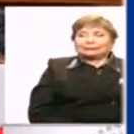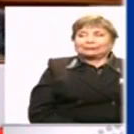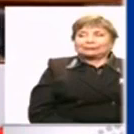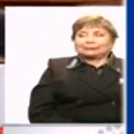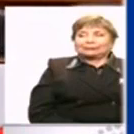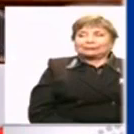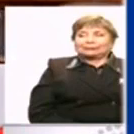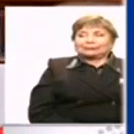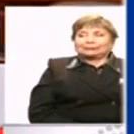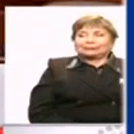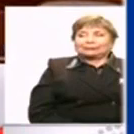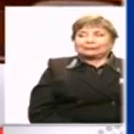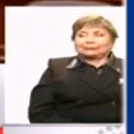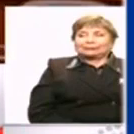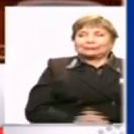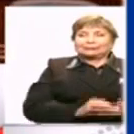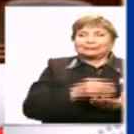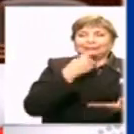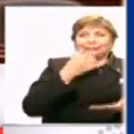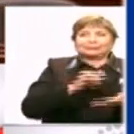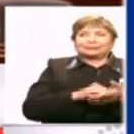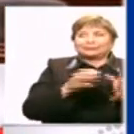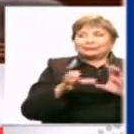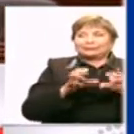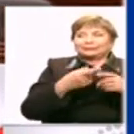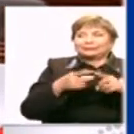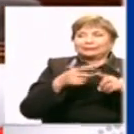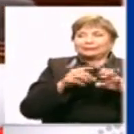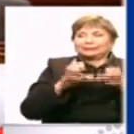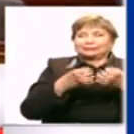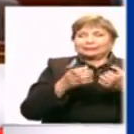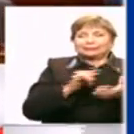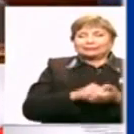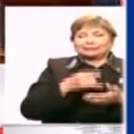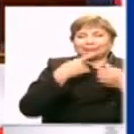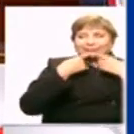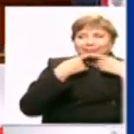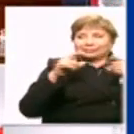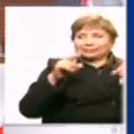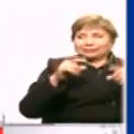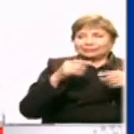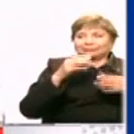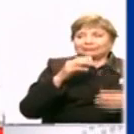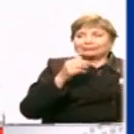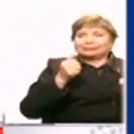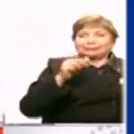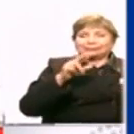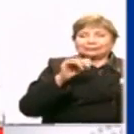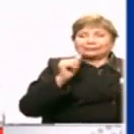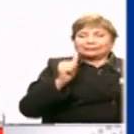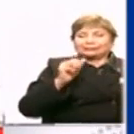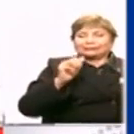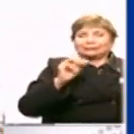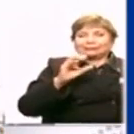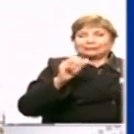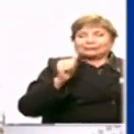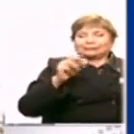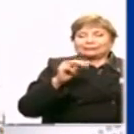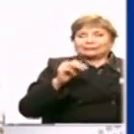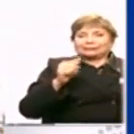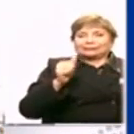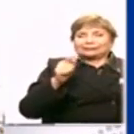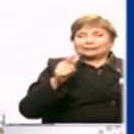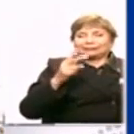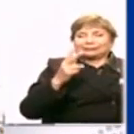y le pido a la población que tengan la seguridad que nosotros no hemos venido a traicionar al pueblo. Sé perfectamente lo que se dice, he revisado